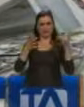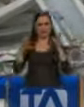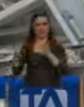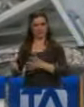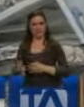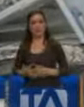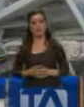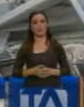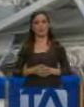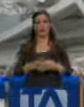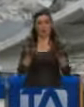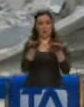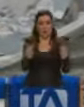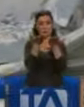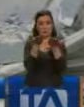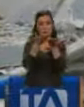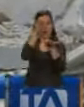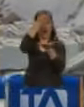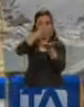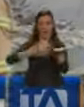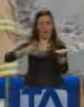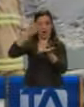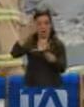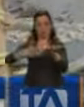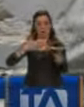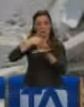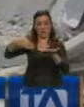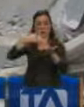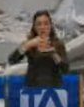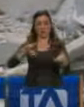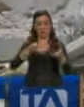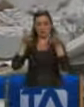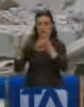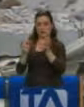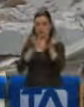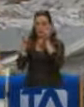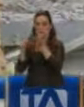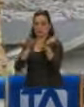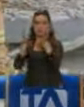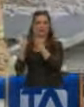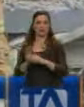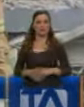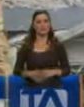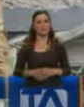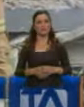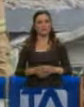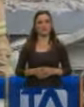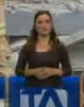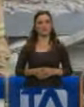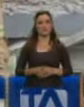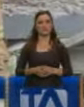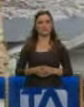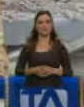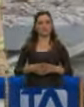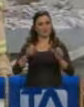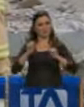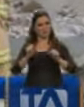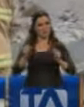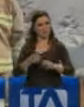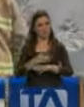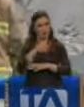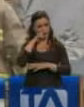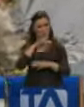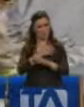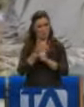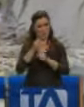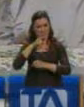dividirla para poder retirarla y poder hacer una constatación del lugar siniestrado. ¿Hay peligros de que pueda haber otra explosión o que